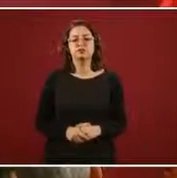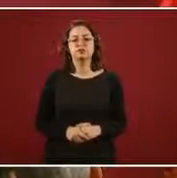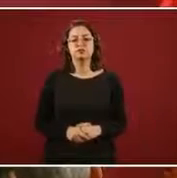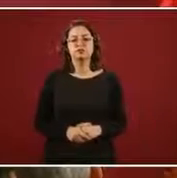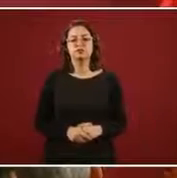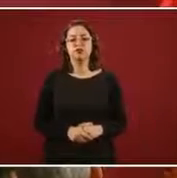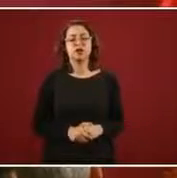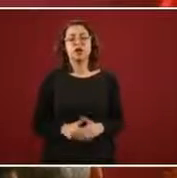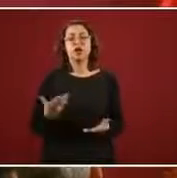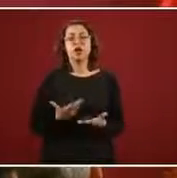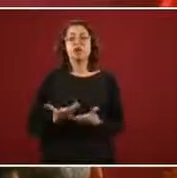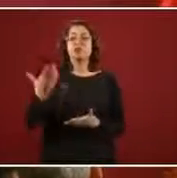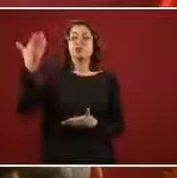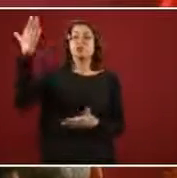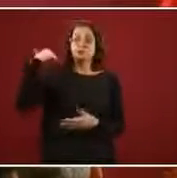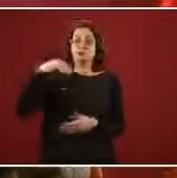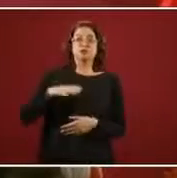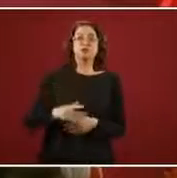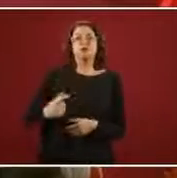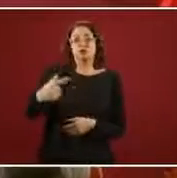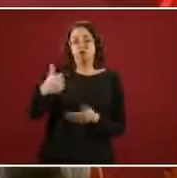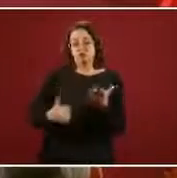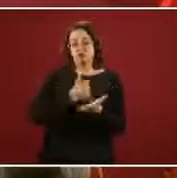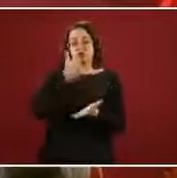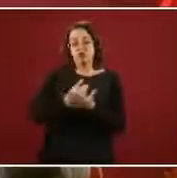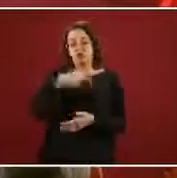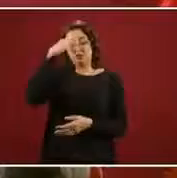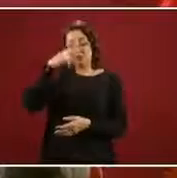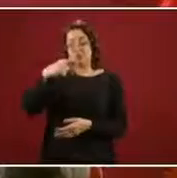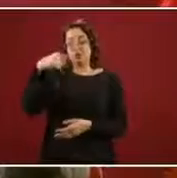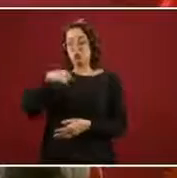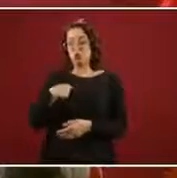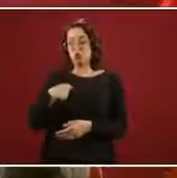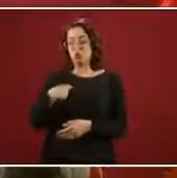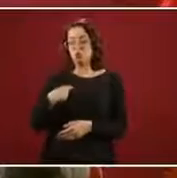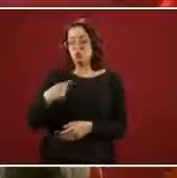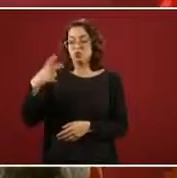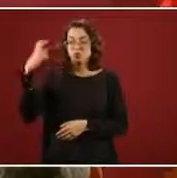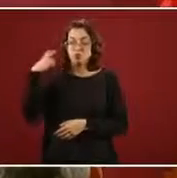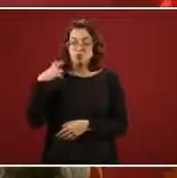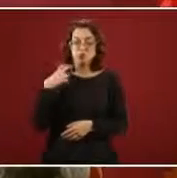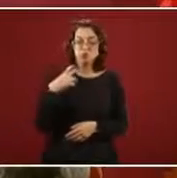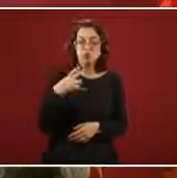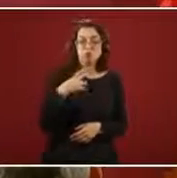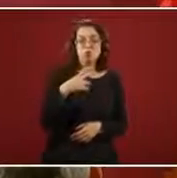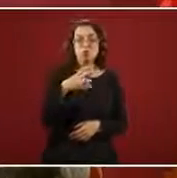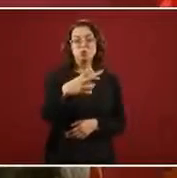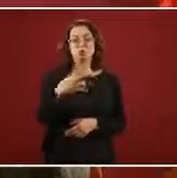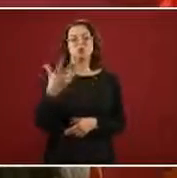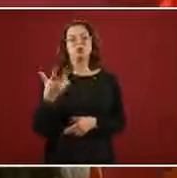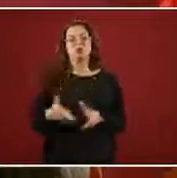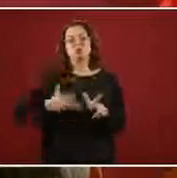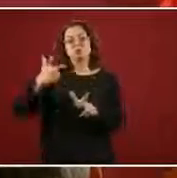de la ciudad hasta Palenque, en tren, 24 horas.